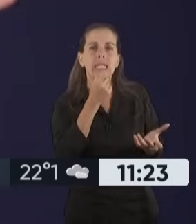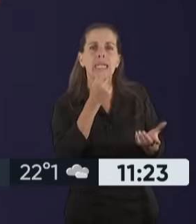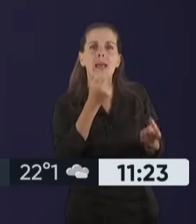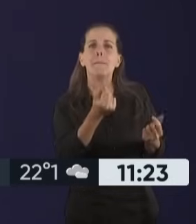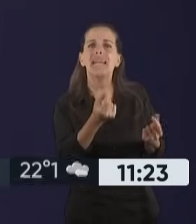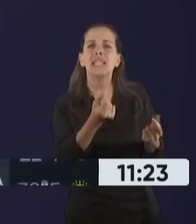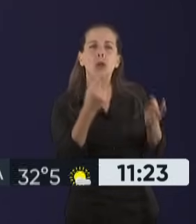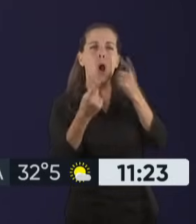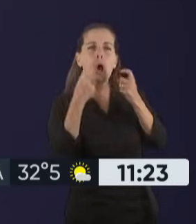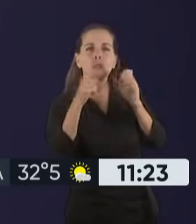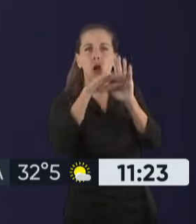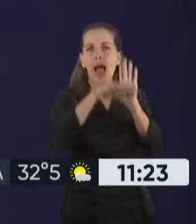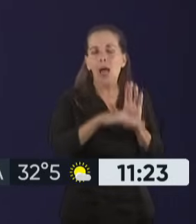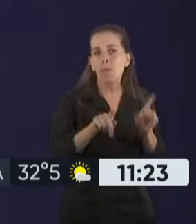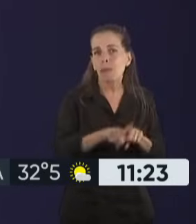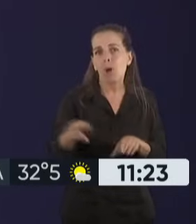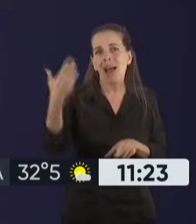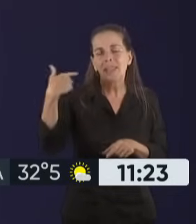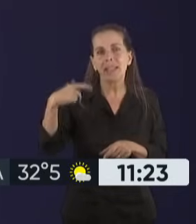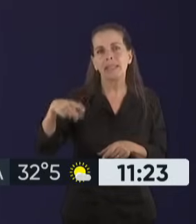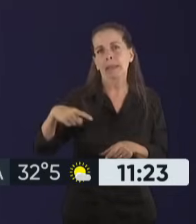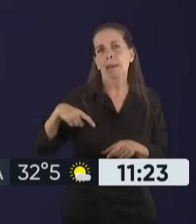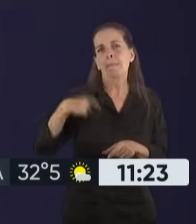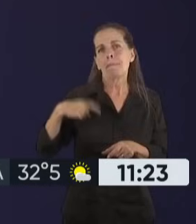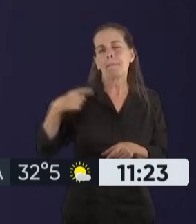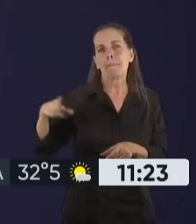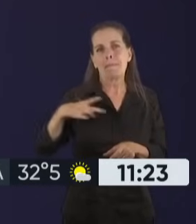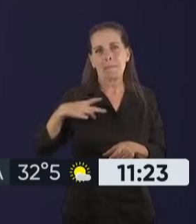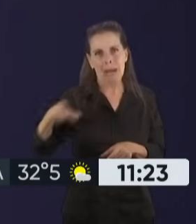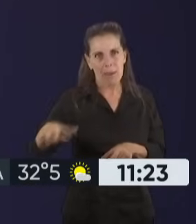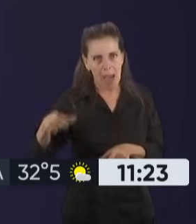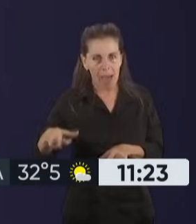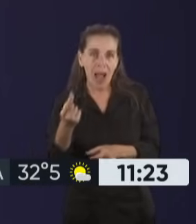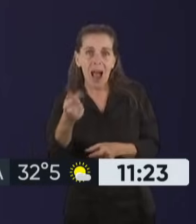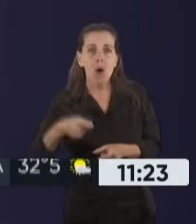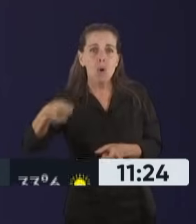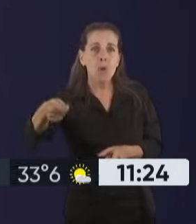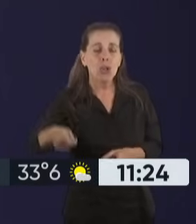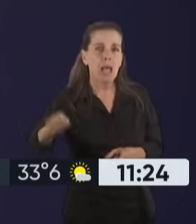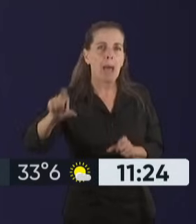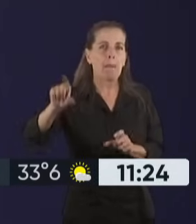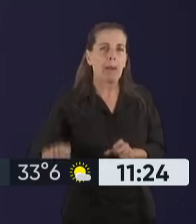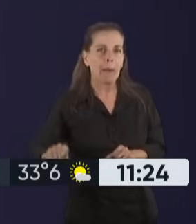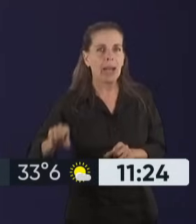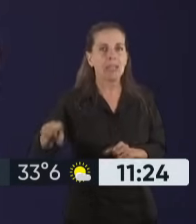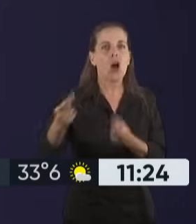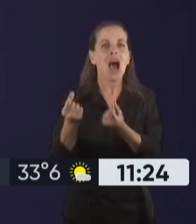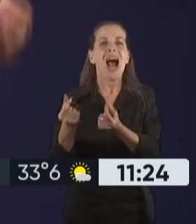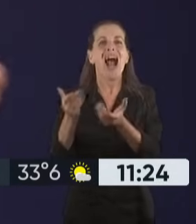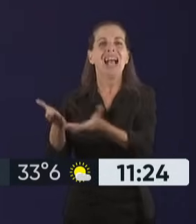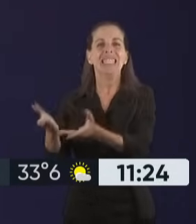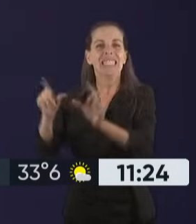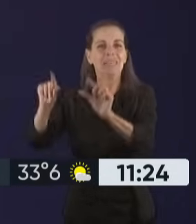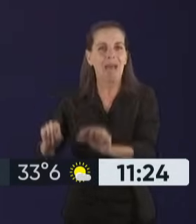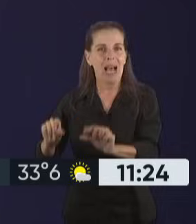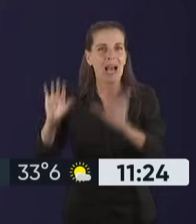Fíjate lo que pasaba con las prepagas. Yo con las prepagas te puse el ejemplo del servicio que bajaba la calidad, pero también te puedo hablar de precios cuidados, donde del